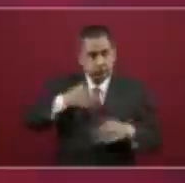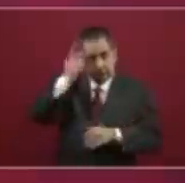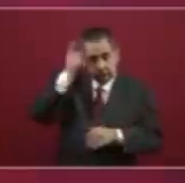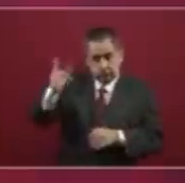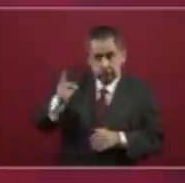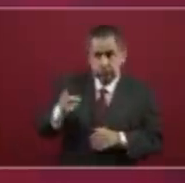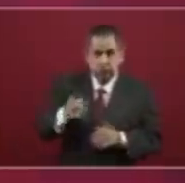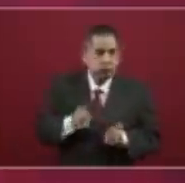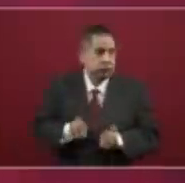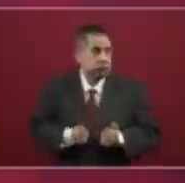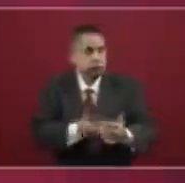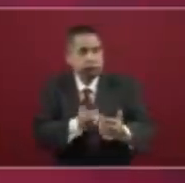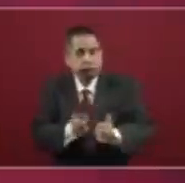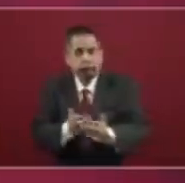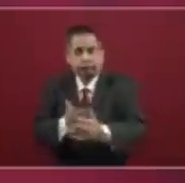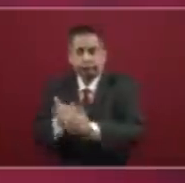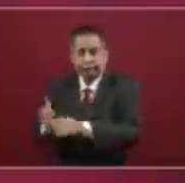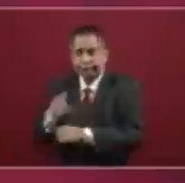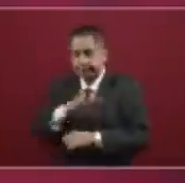de distribución.